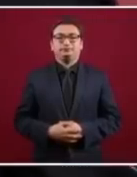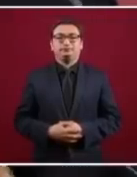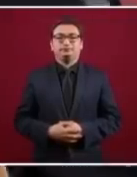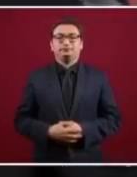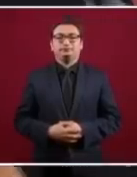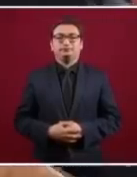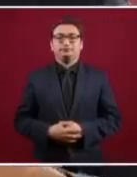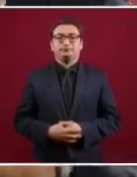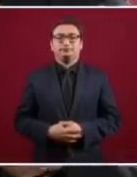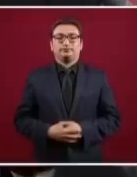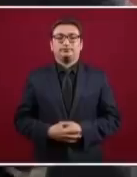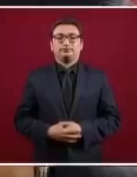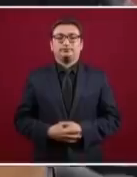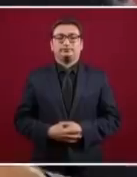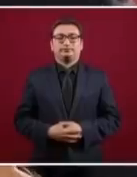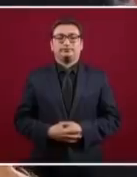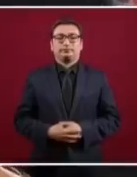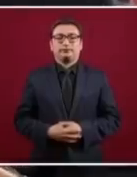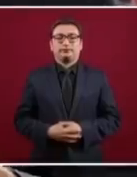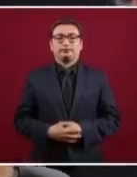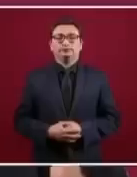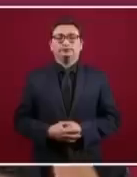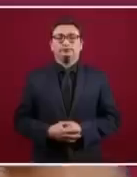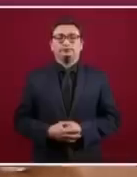en el mismo papel